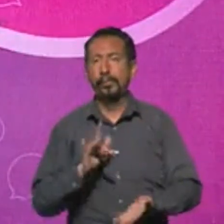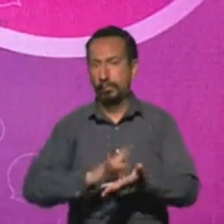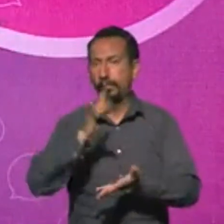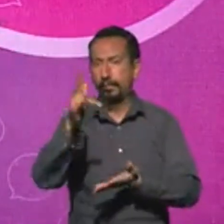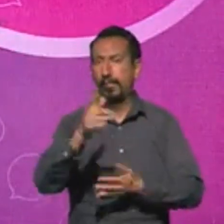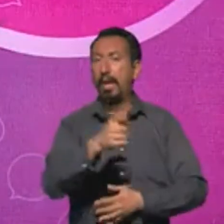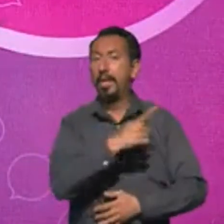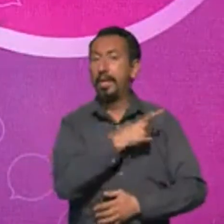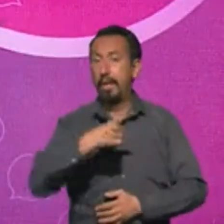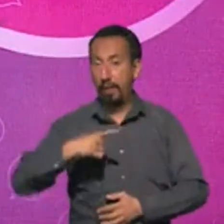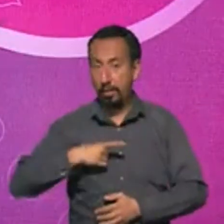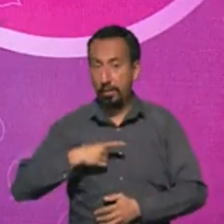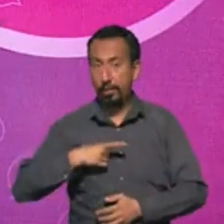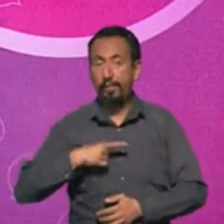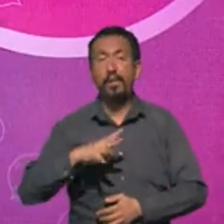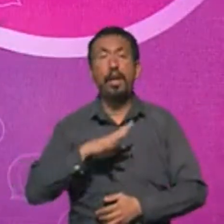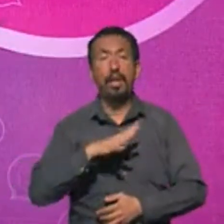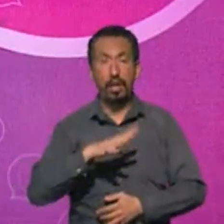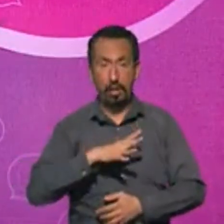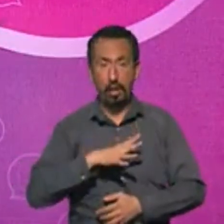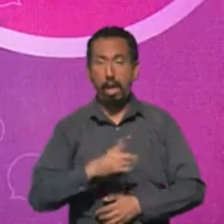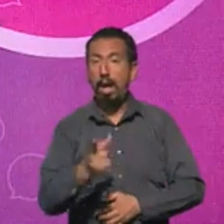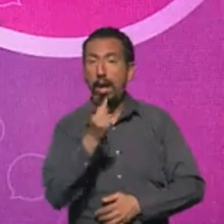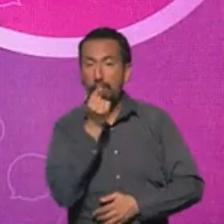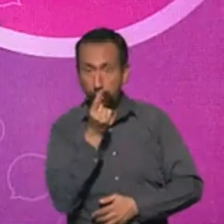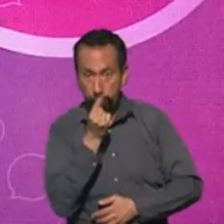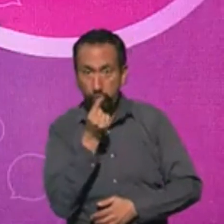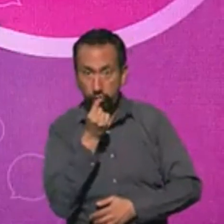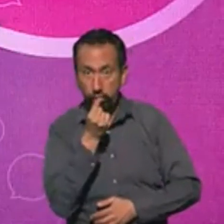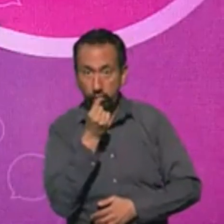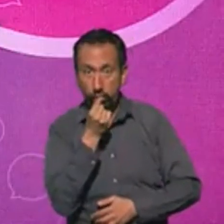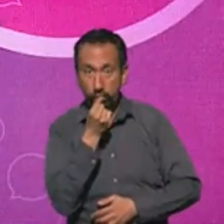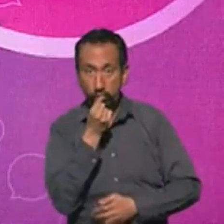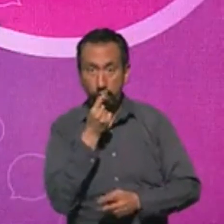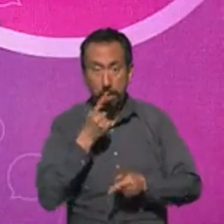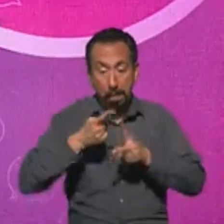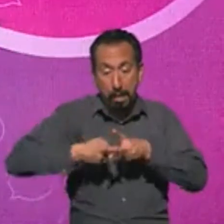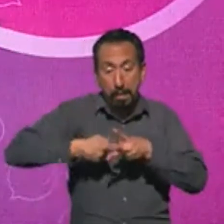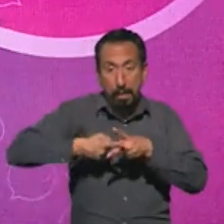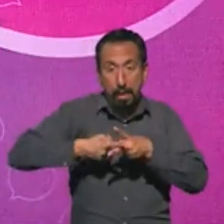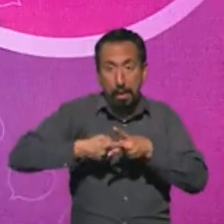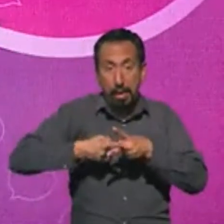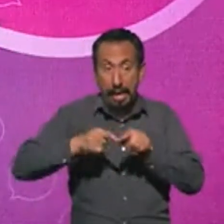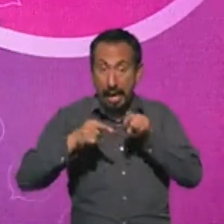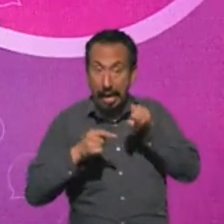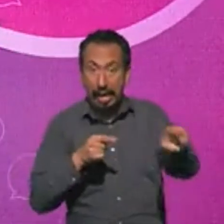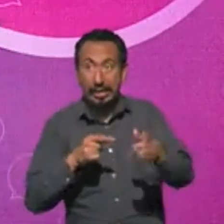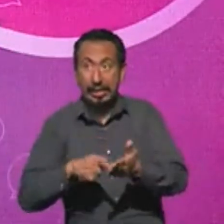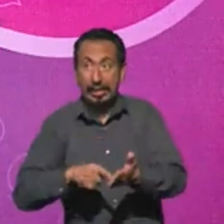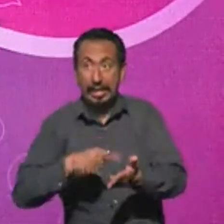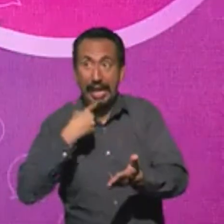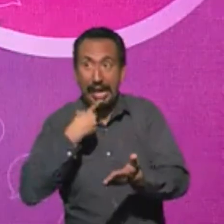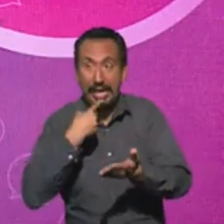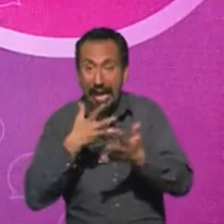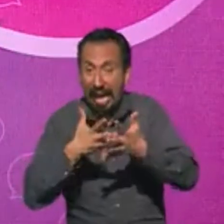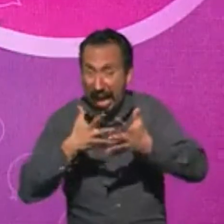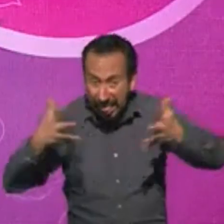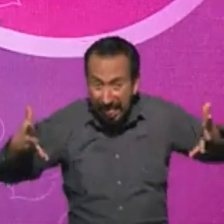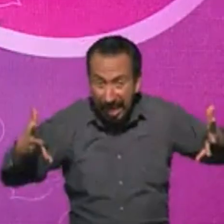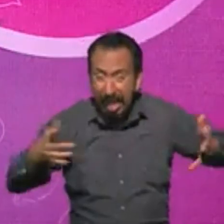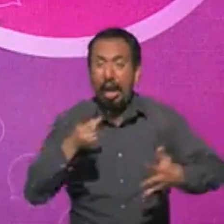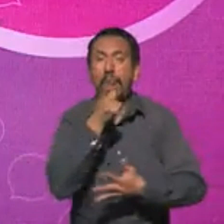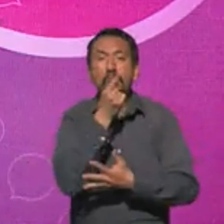deberíamos tener los policías que corresponden a una ciudad tan grande como Celaya